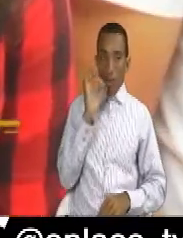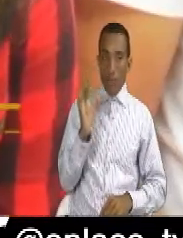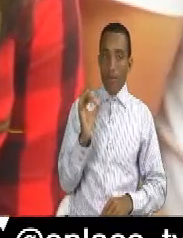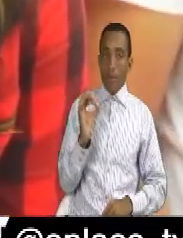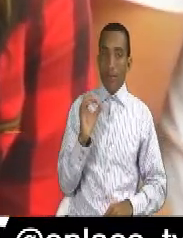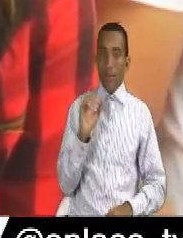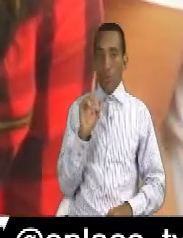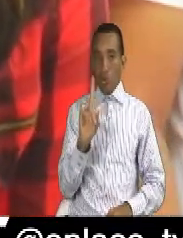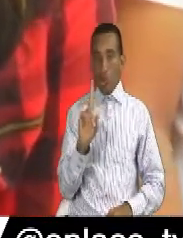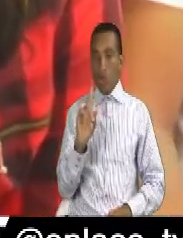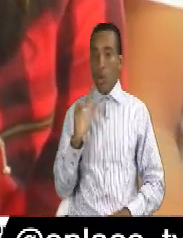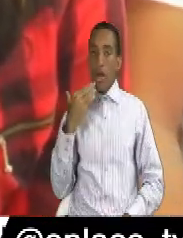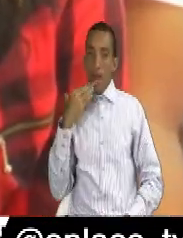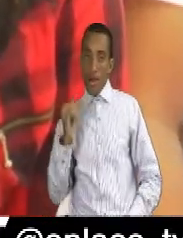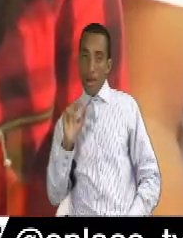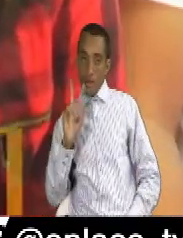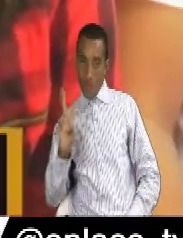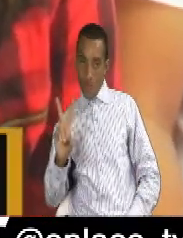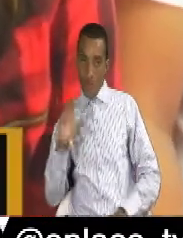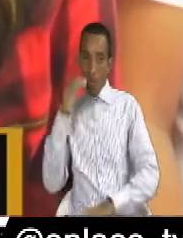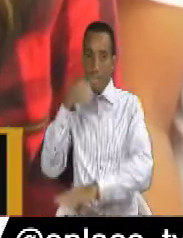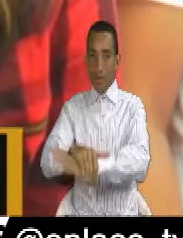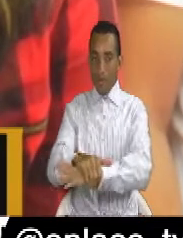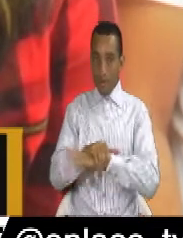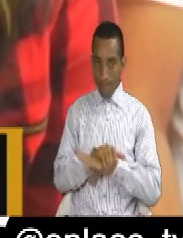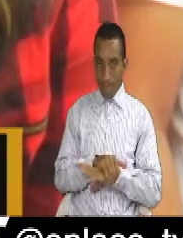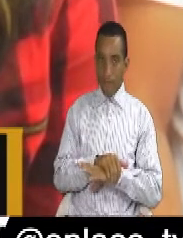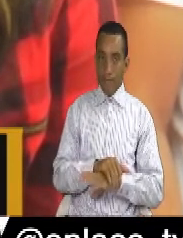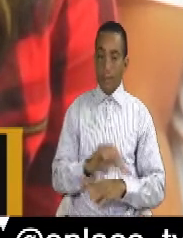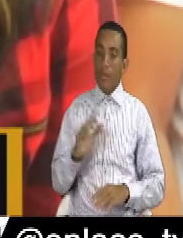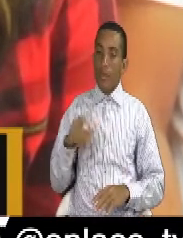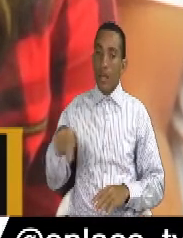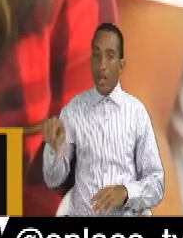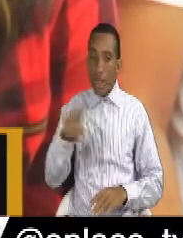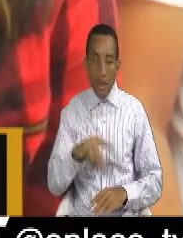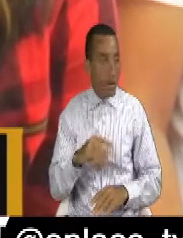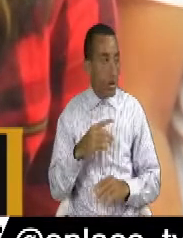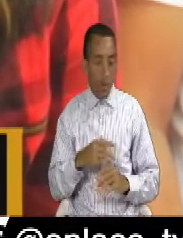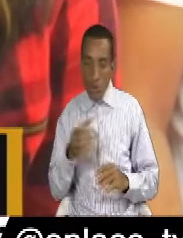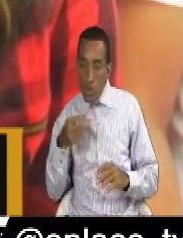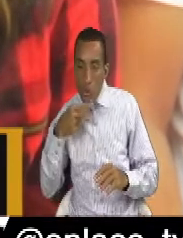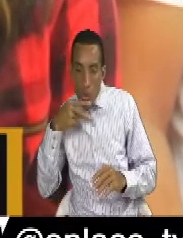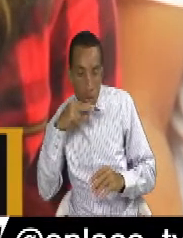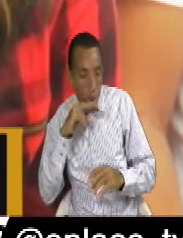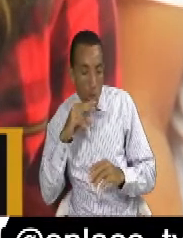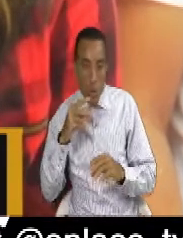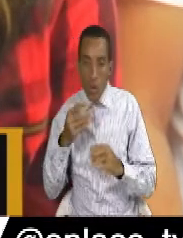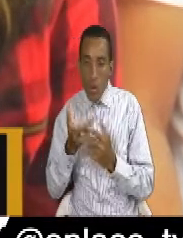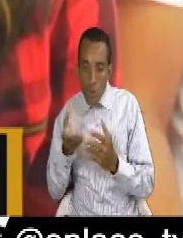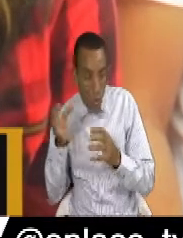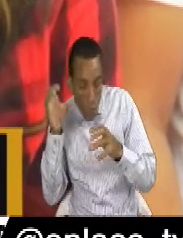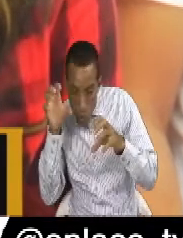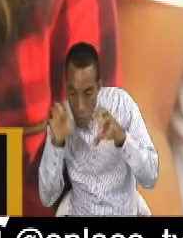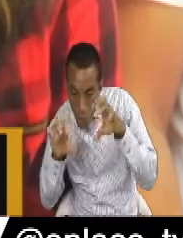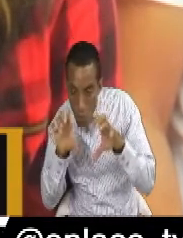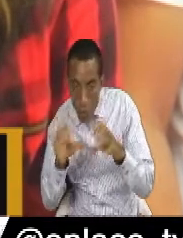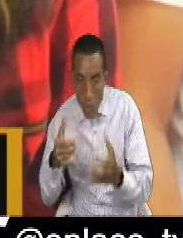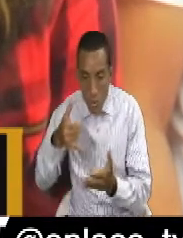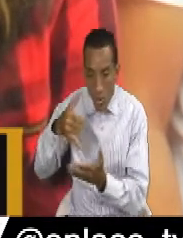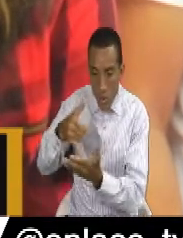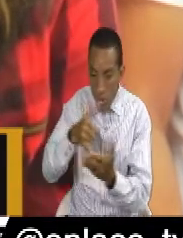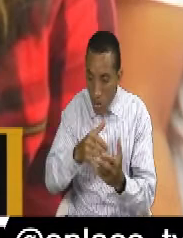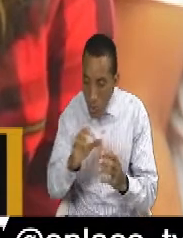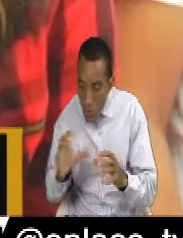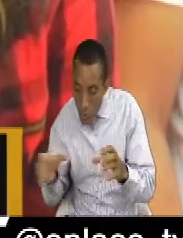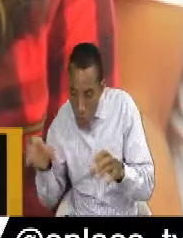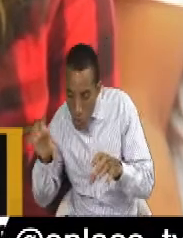barrio Pablo Acuña. Los capturados, según las autoridades, estaban fabricando licor adulterado y lo almacenaban en estas pimpinas.